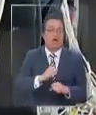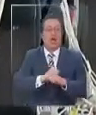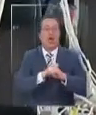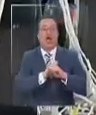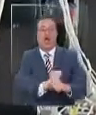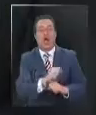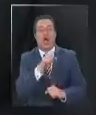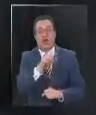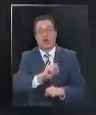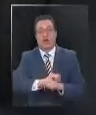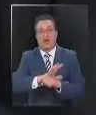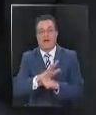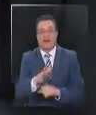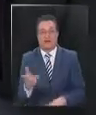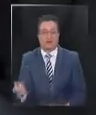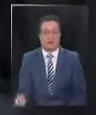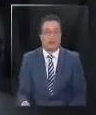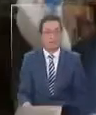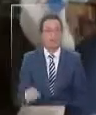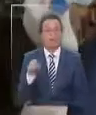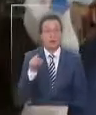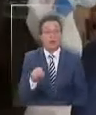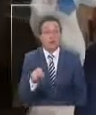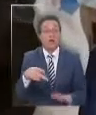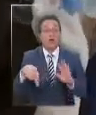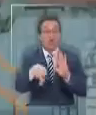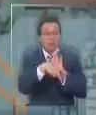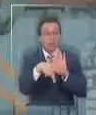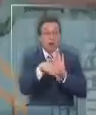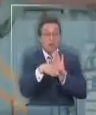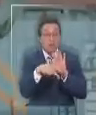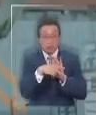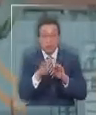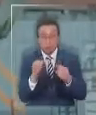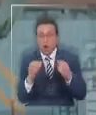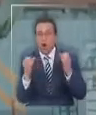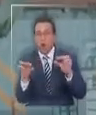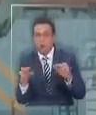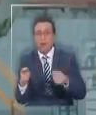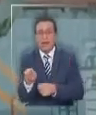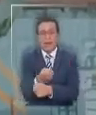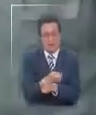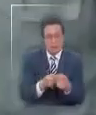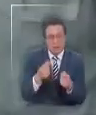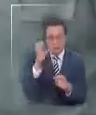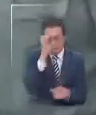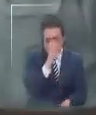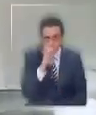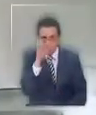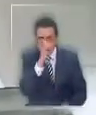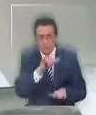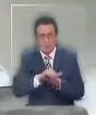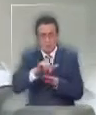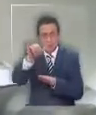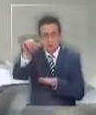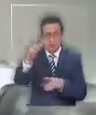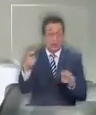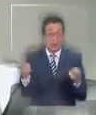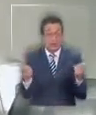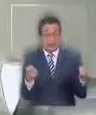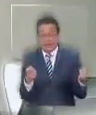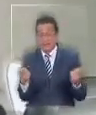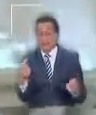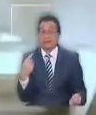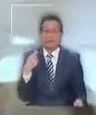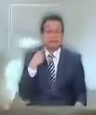pandemia coronavirus. Nuevas normativas sanitarias y búsquedas de oportunidades de negocios. Las líneas aéreas lo pasan mal y por eso